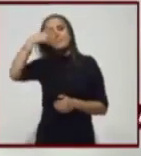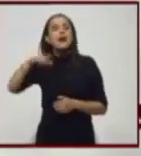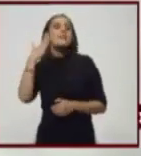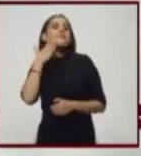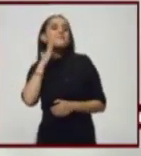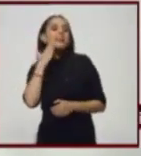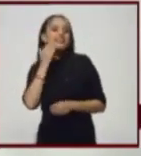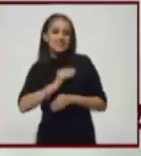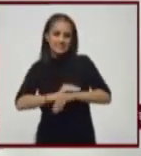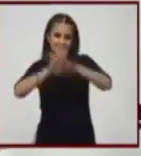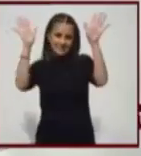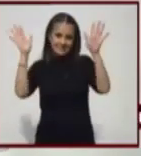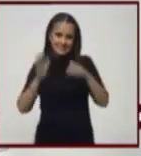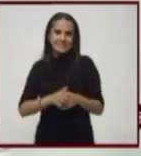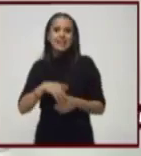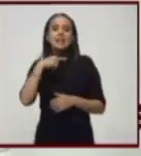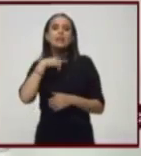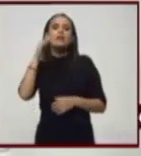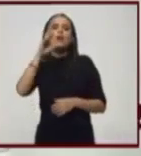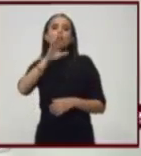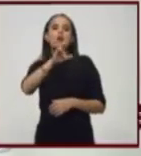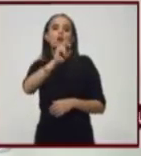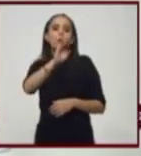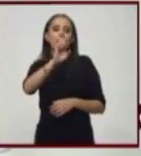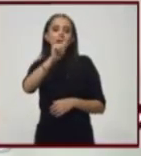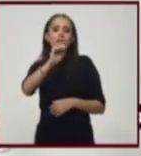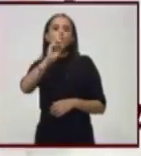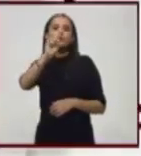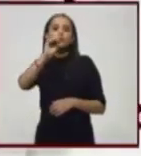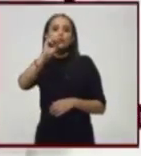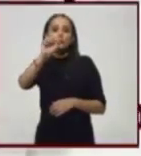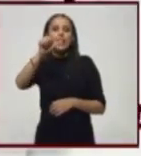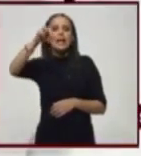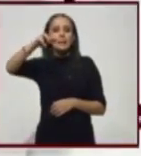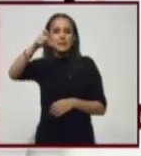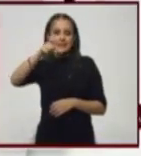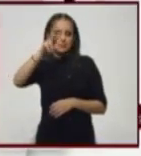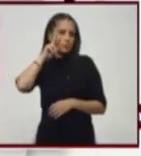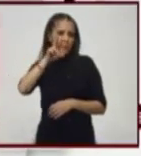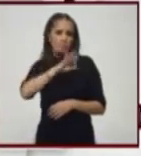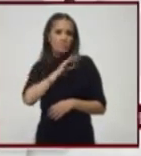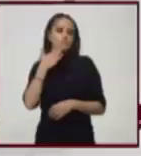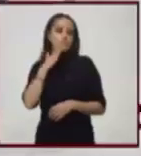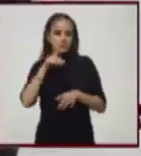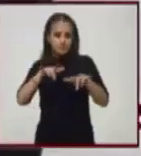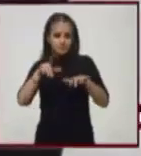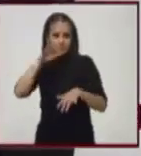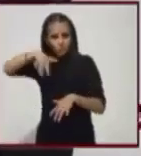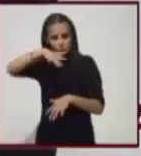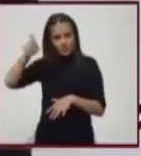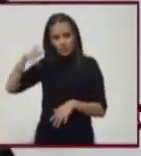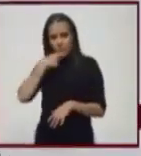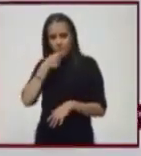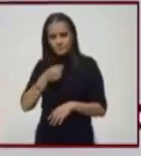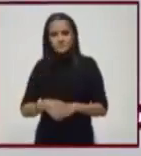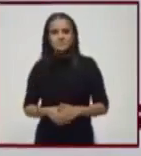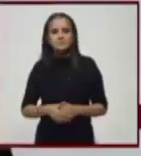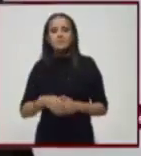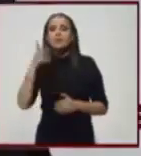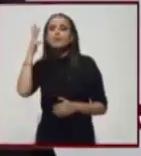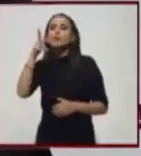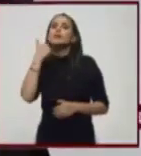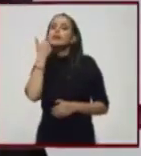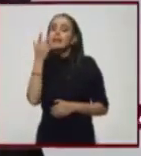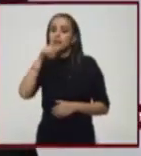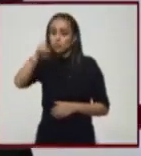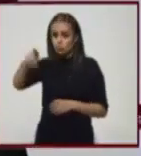las redes sociales mx ahí estamos oye ya platicaremos en una futura ocasión sabes de qué entidades